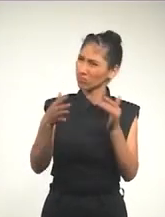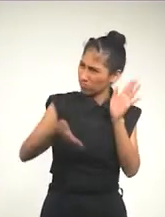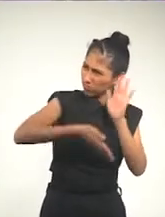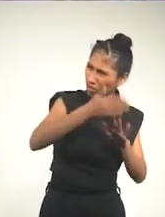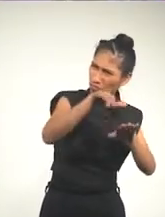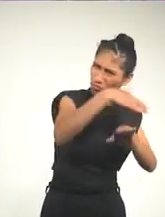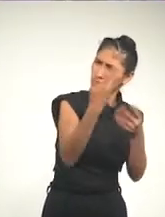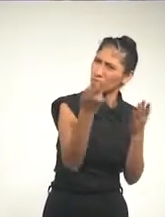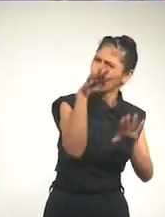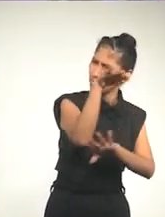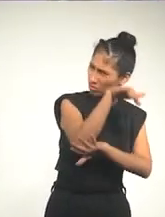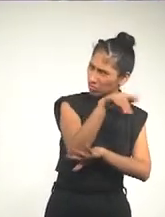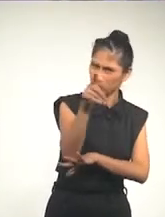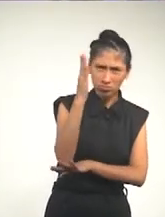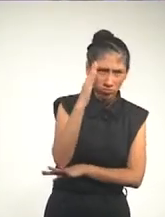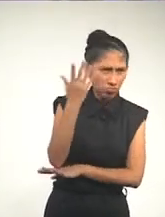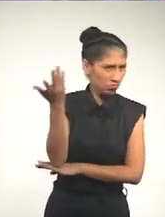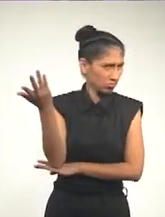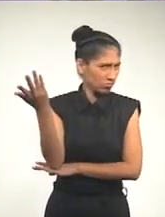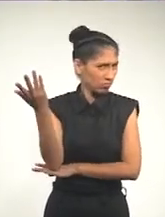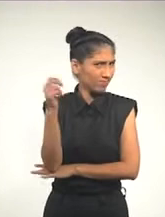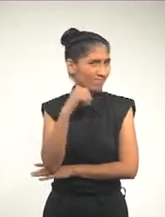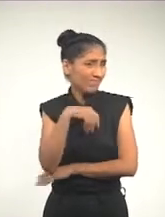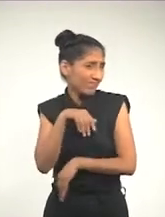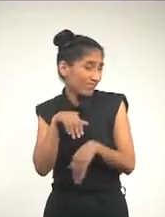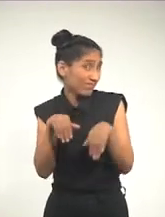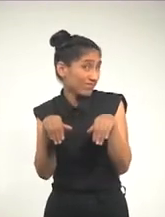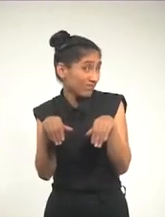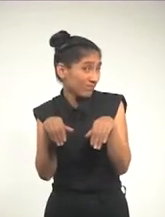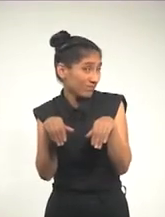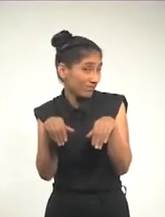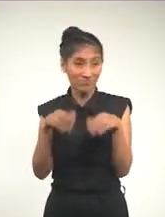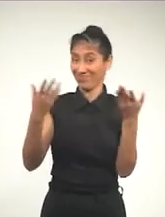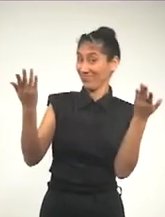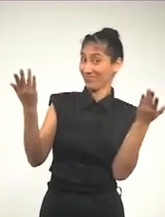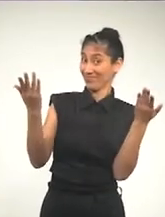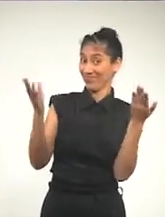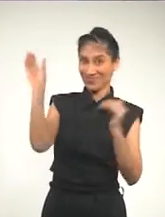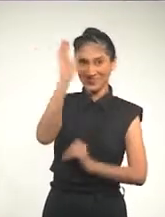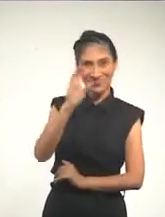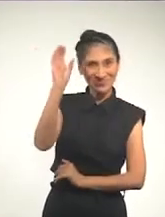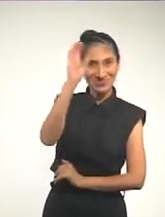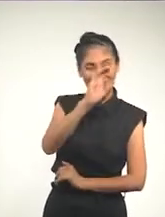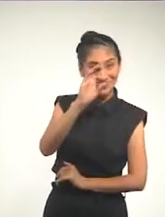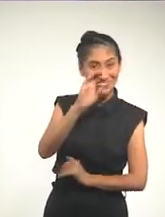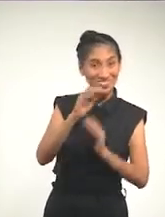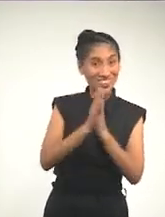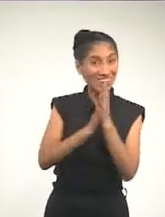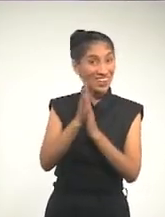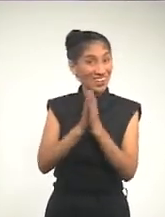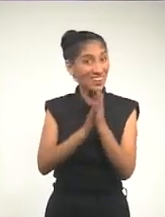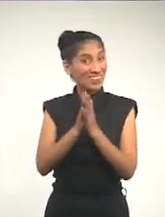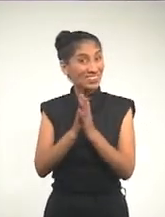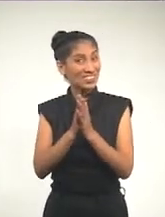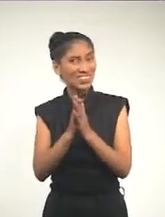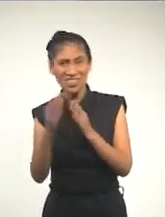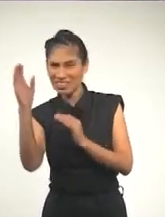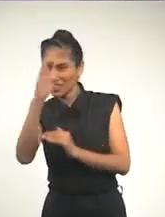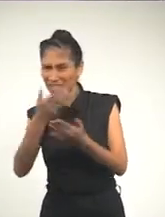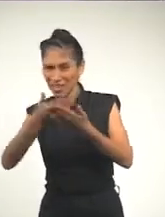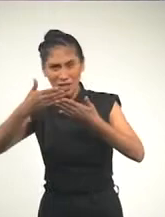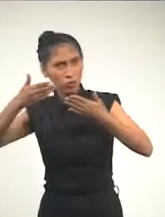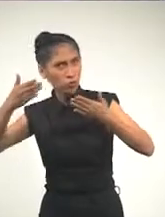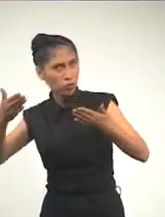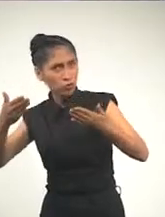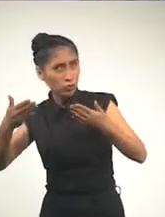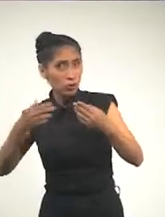recién en la tarde. Eso ya lo sabes. ¿Y si buscamos entre los materiales para reusar,